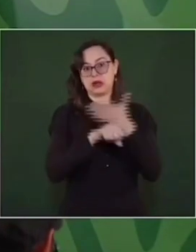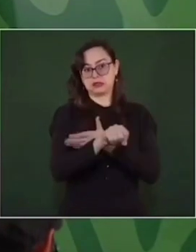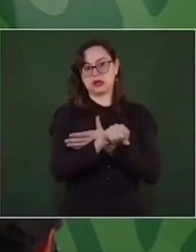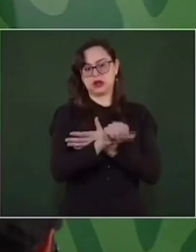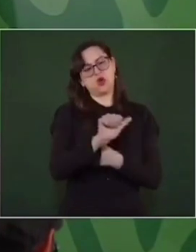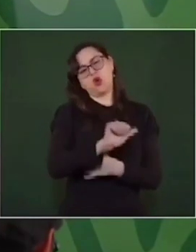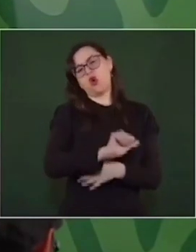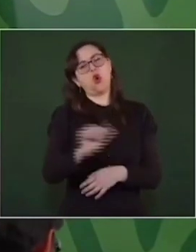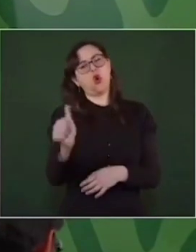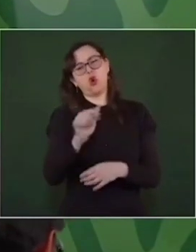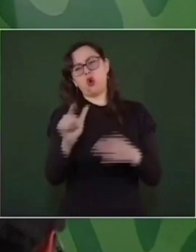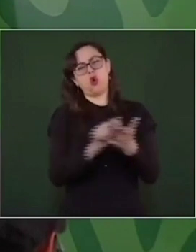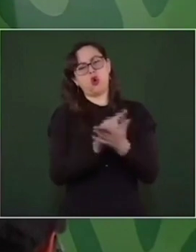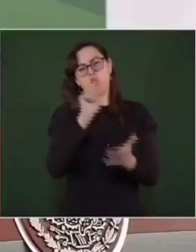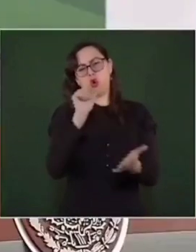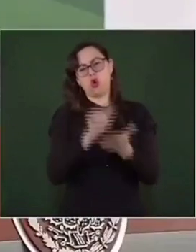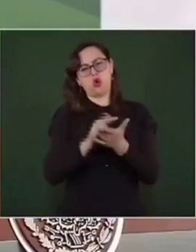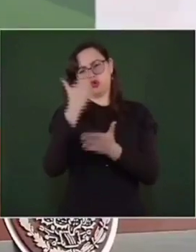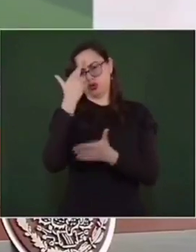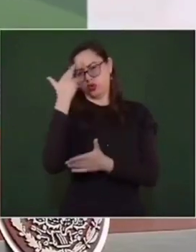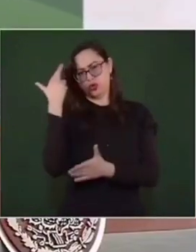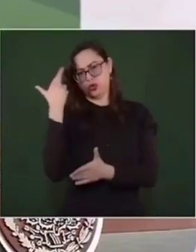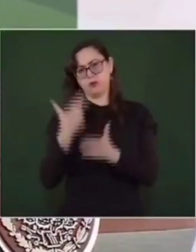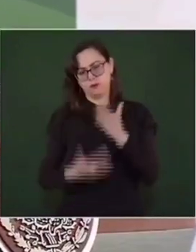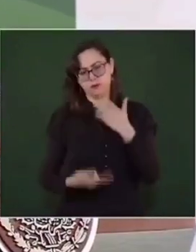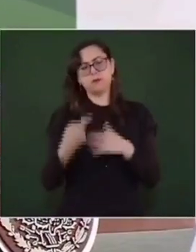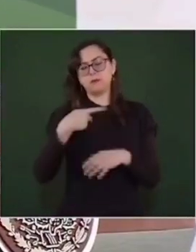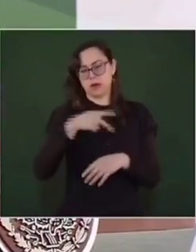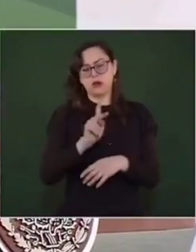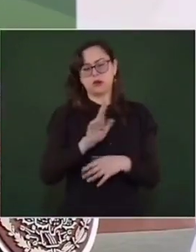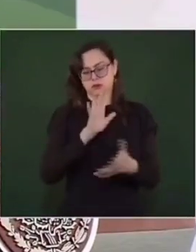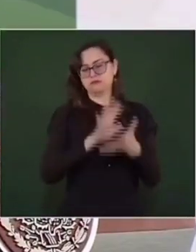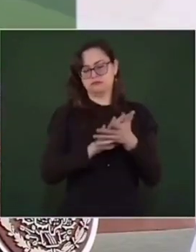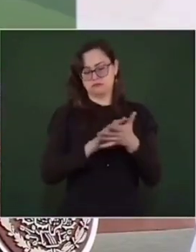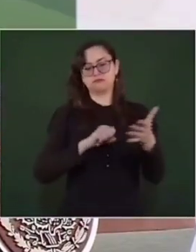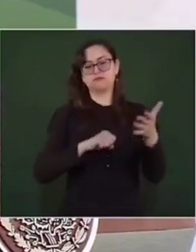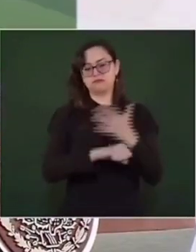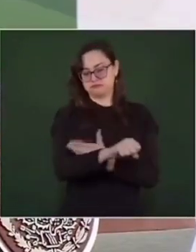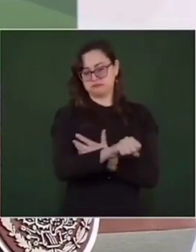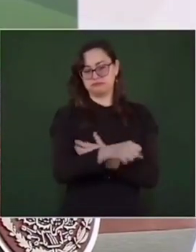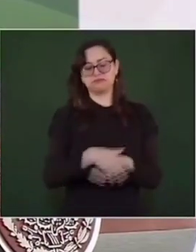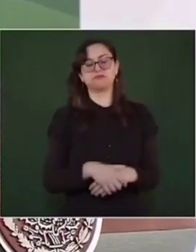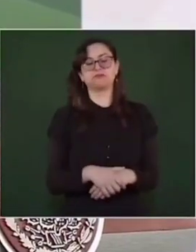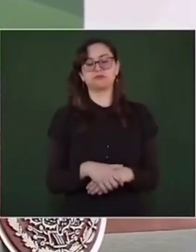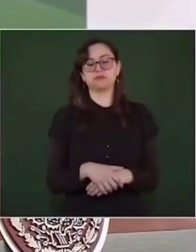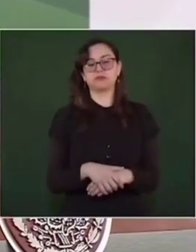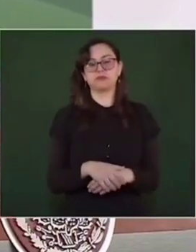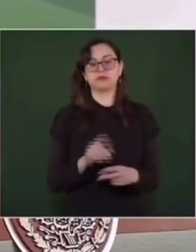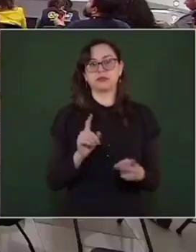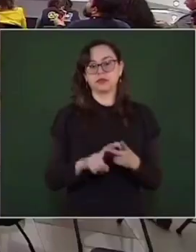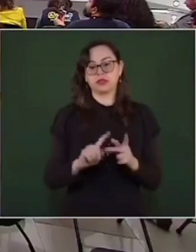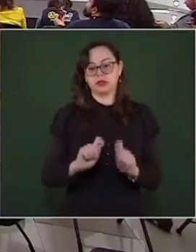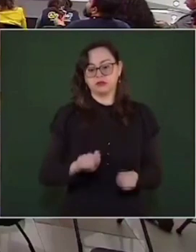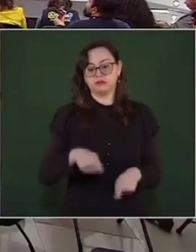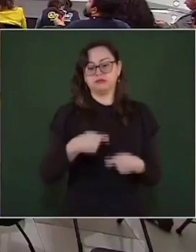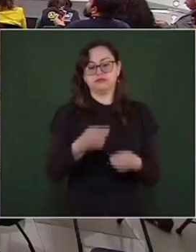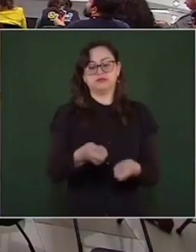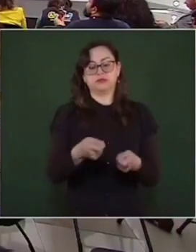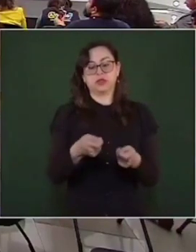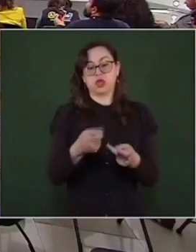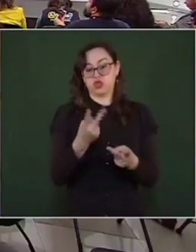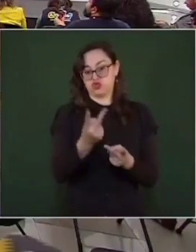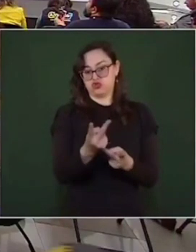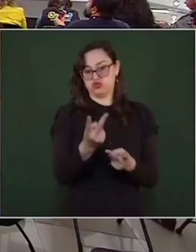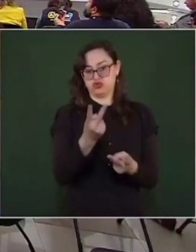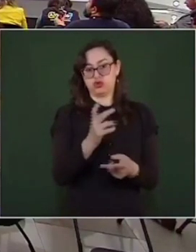pero está denunciado por estas cosas. El monto de los contratos fue de 14 millones y medio.